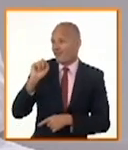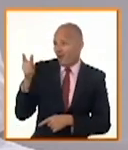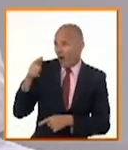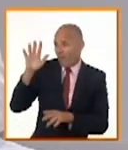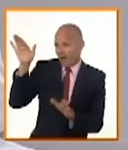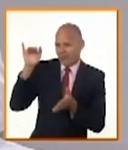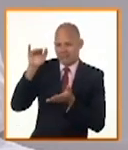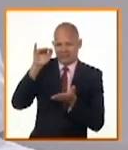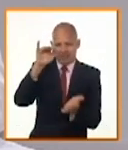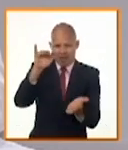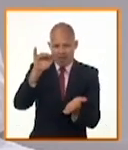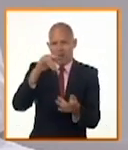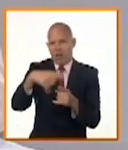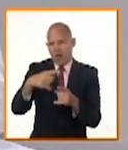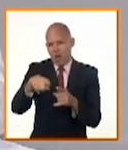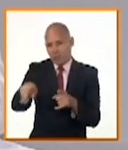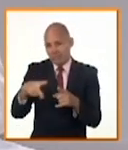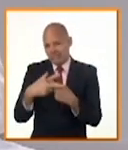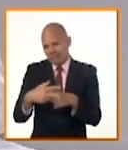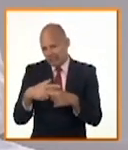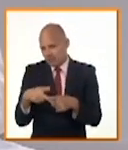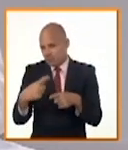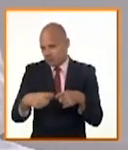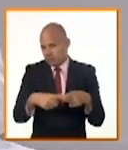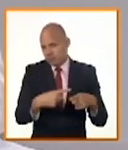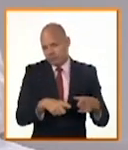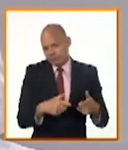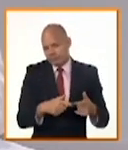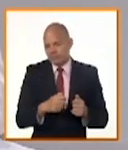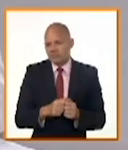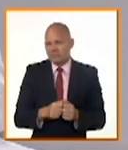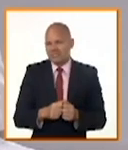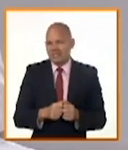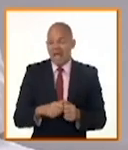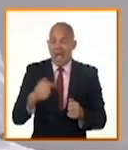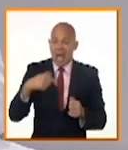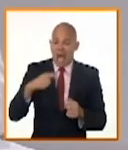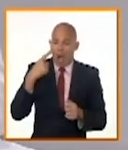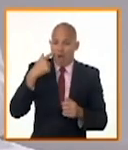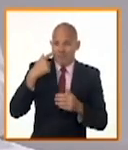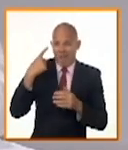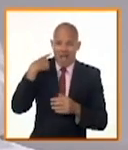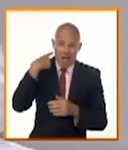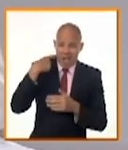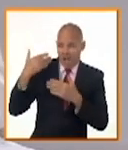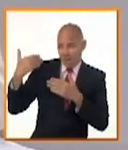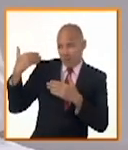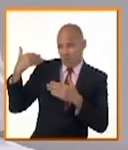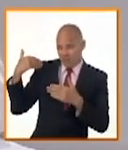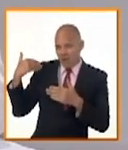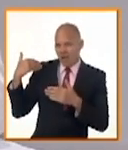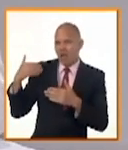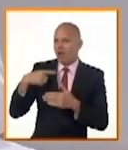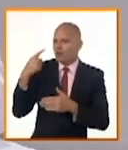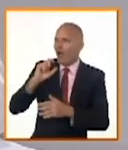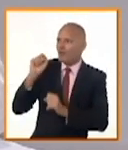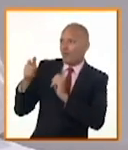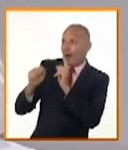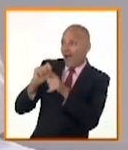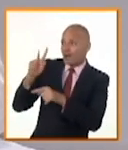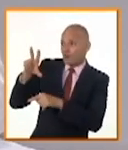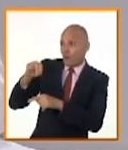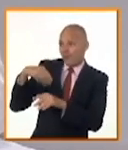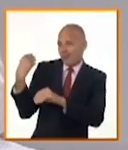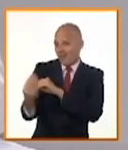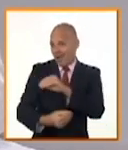que que todos conocemos financiera y esto ha limitado un poco lo que es el servicio o sea hoy el servicio es un servicio crítico y cuando decimos crítico